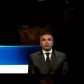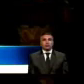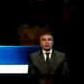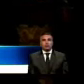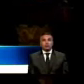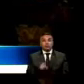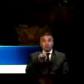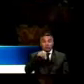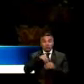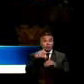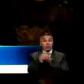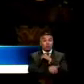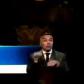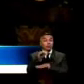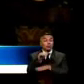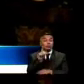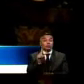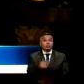Este es un país